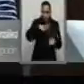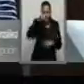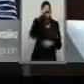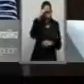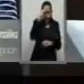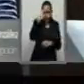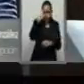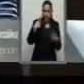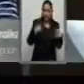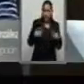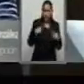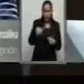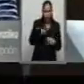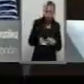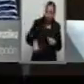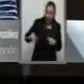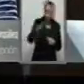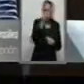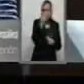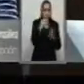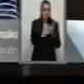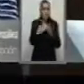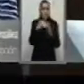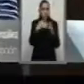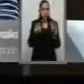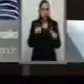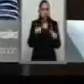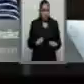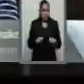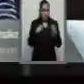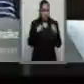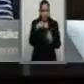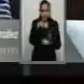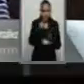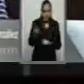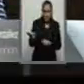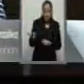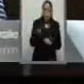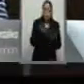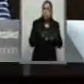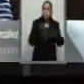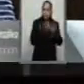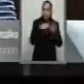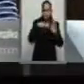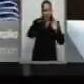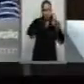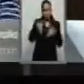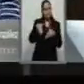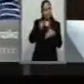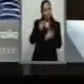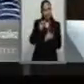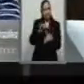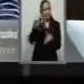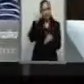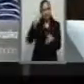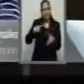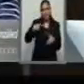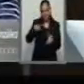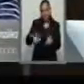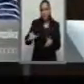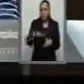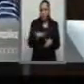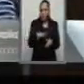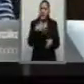nuestras diferencias y que si bien todas y cada una de las fuerzas encontramos que esta reforma puede ser